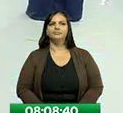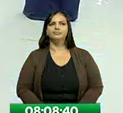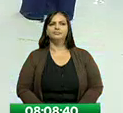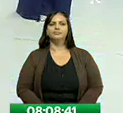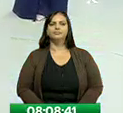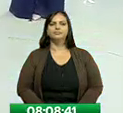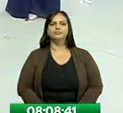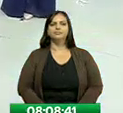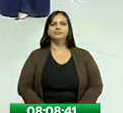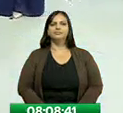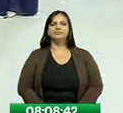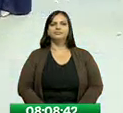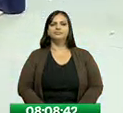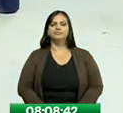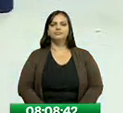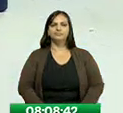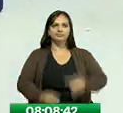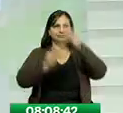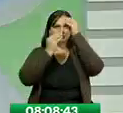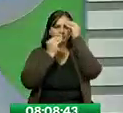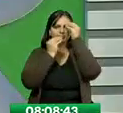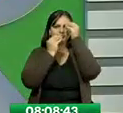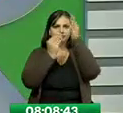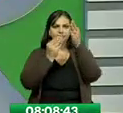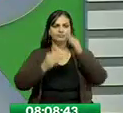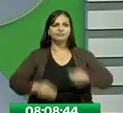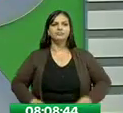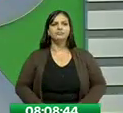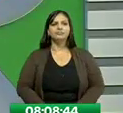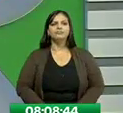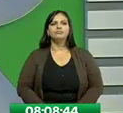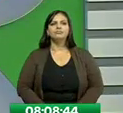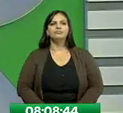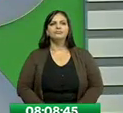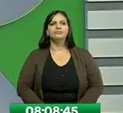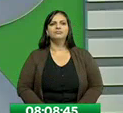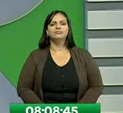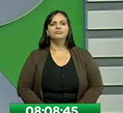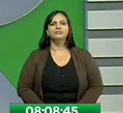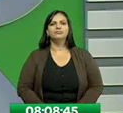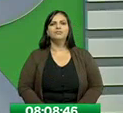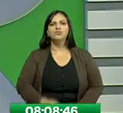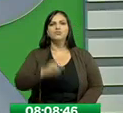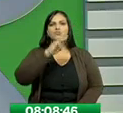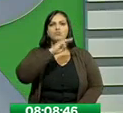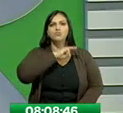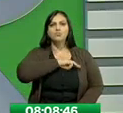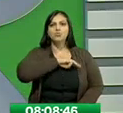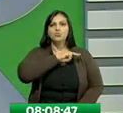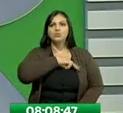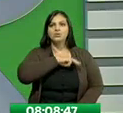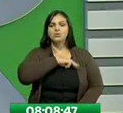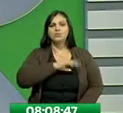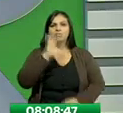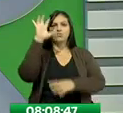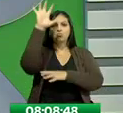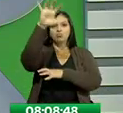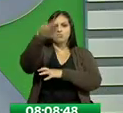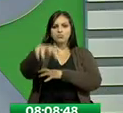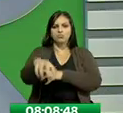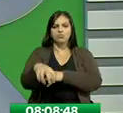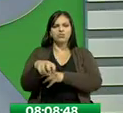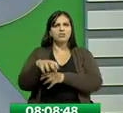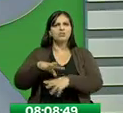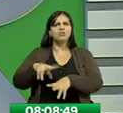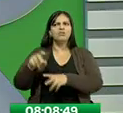tenemos información de último momento acerca de un robo de maquinaria municipal de esta información nos va a dar en este momento